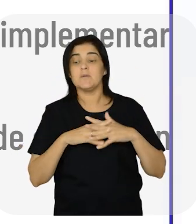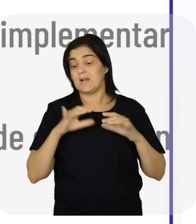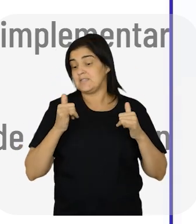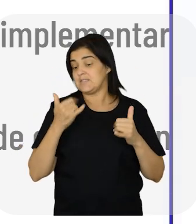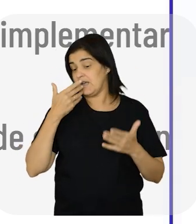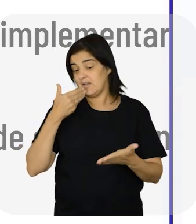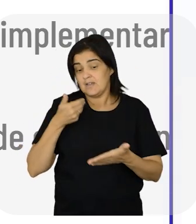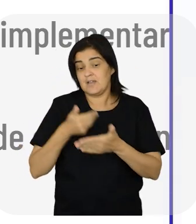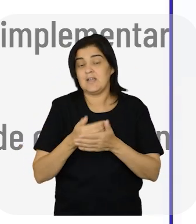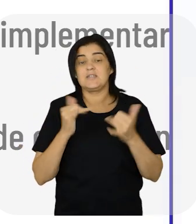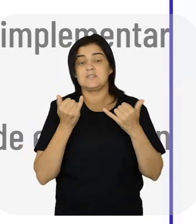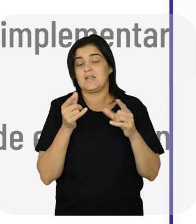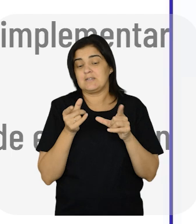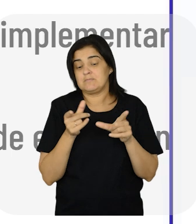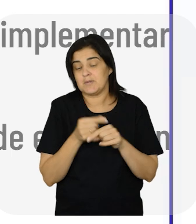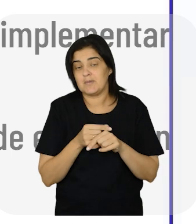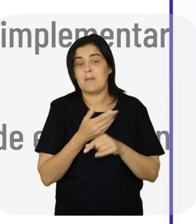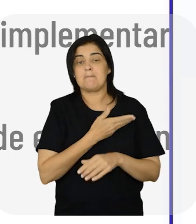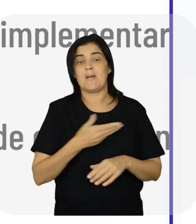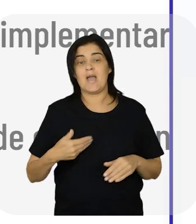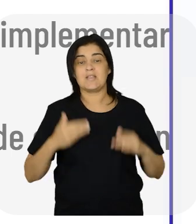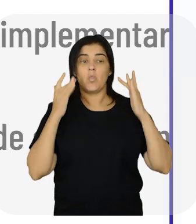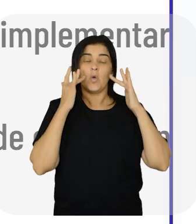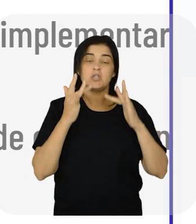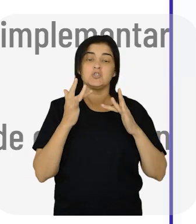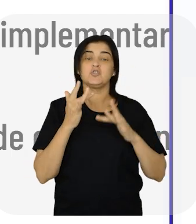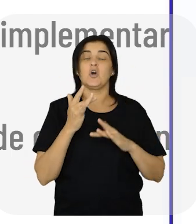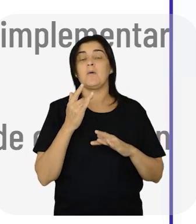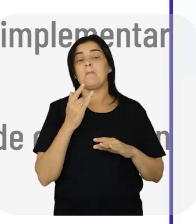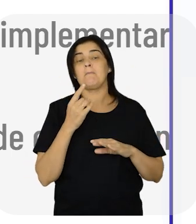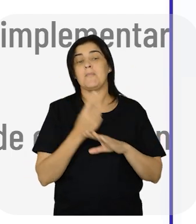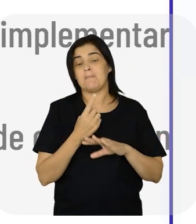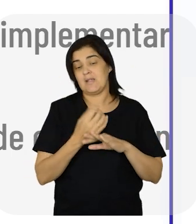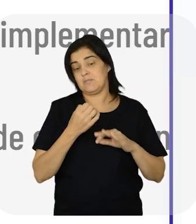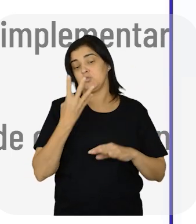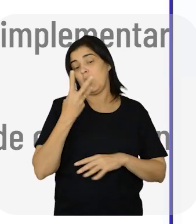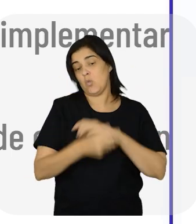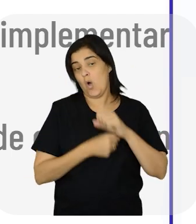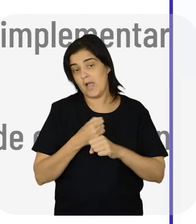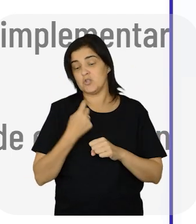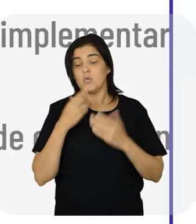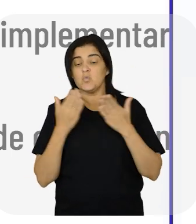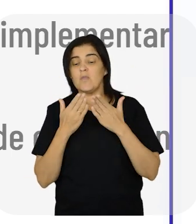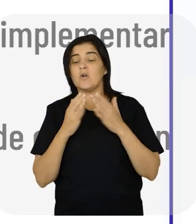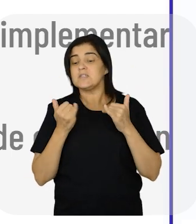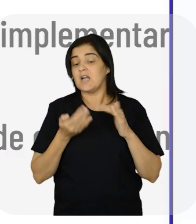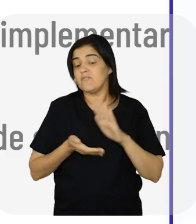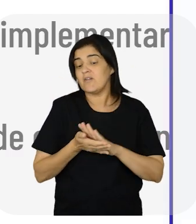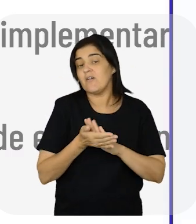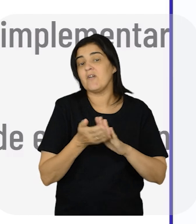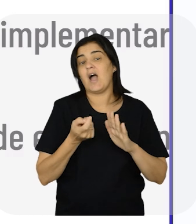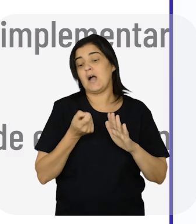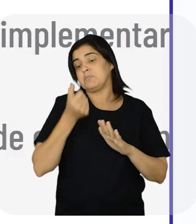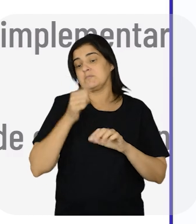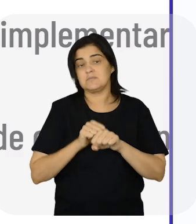último año de su carrera. La carrera de maestro en educación primaria es de 4 años, o sea que nosotros estamos trabajando con los estudiantes que ya están por